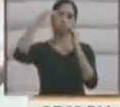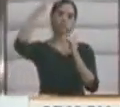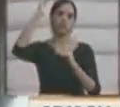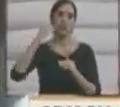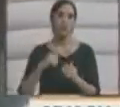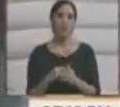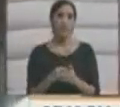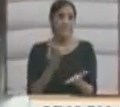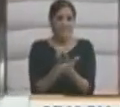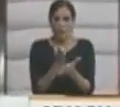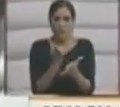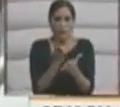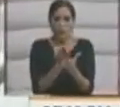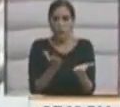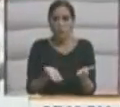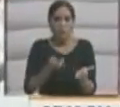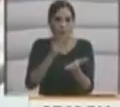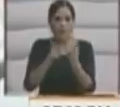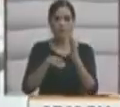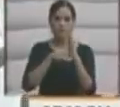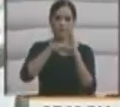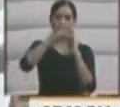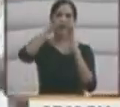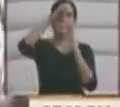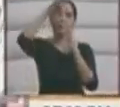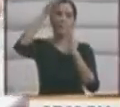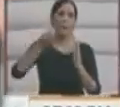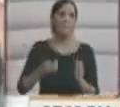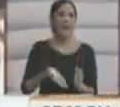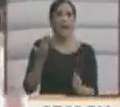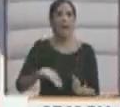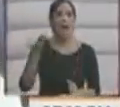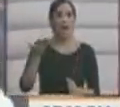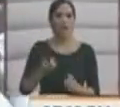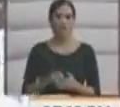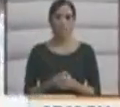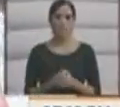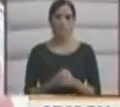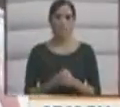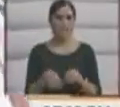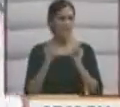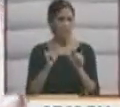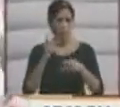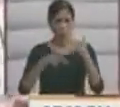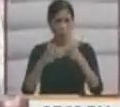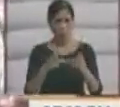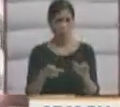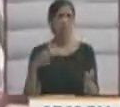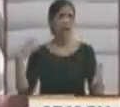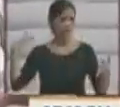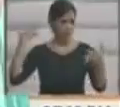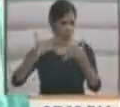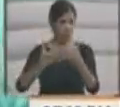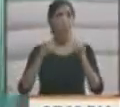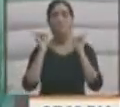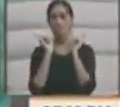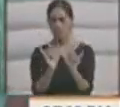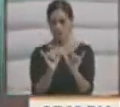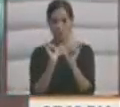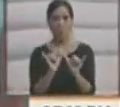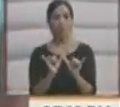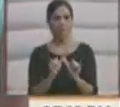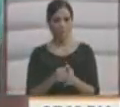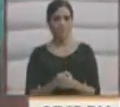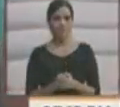llama? Cada vez que uno viene, las cosas todas más caras. ¿Y son los mismos productos que están desde hace tiempo? Desde hace tiempo. Los mismos productos. Oye,